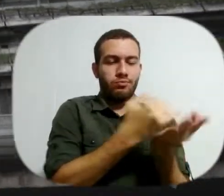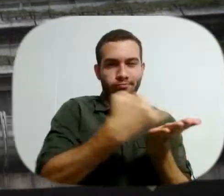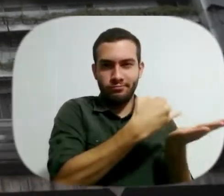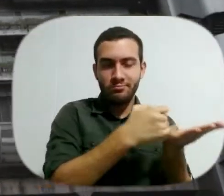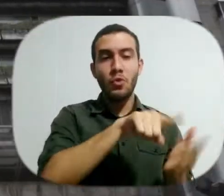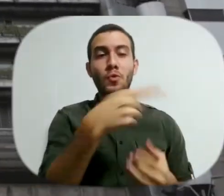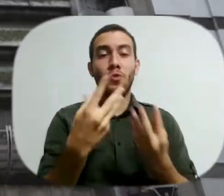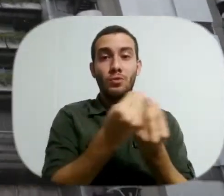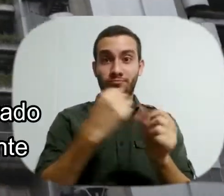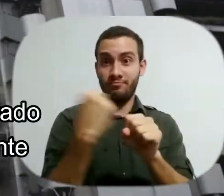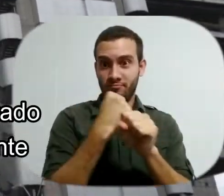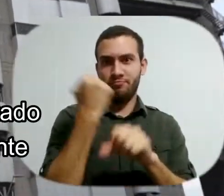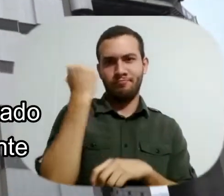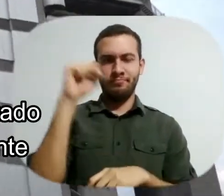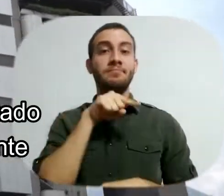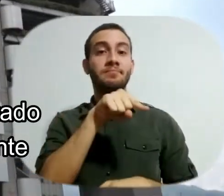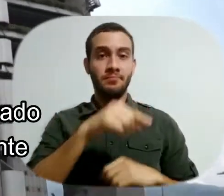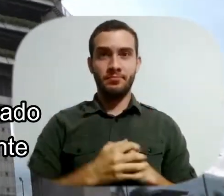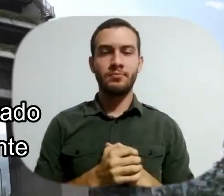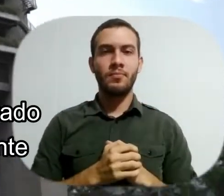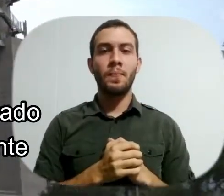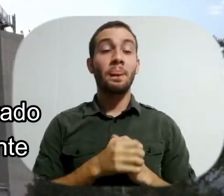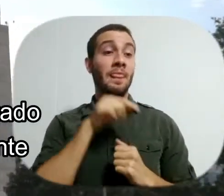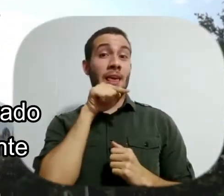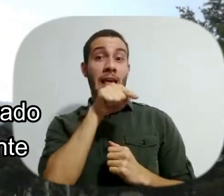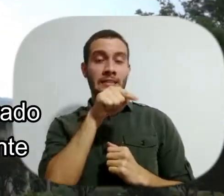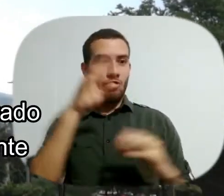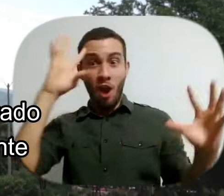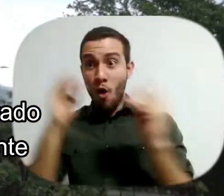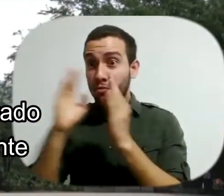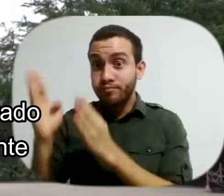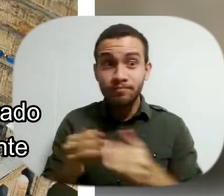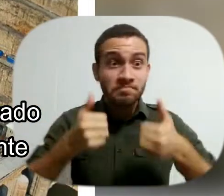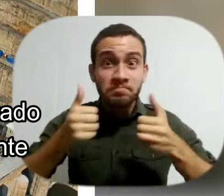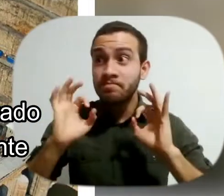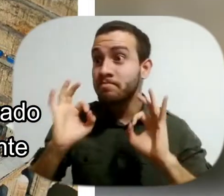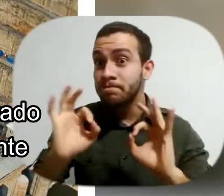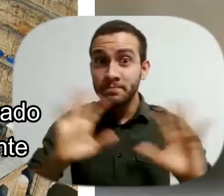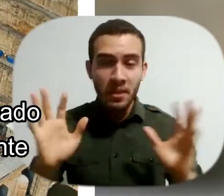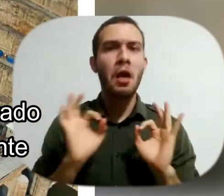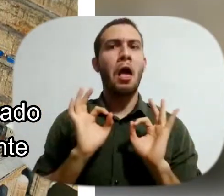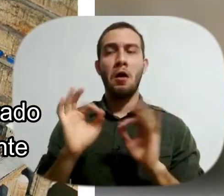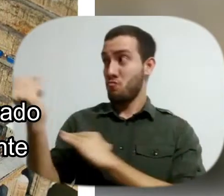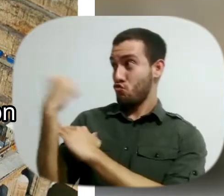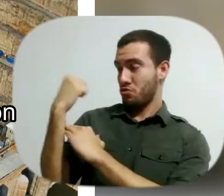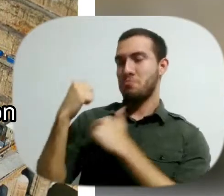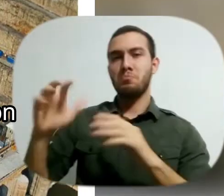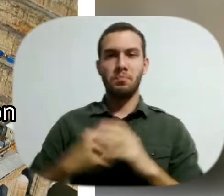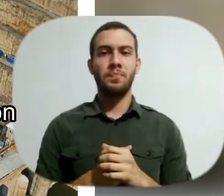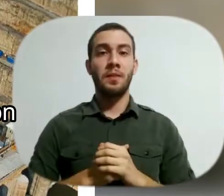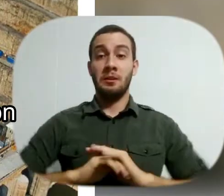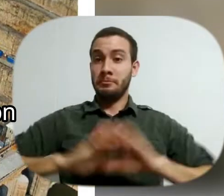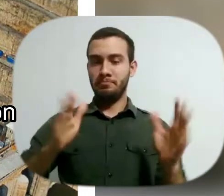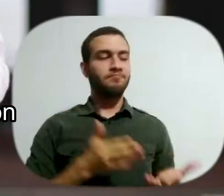junta directiva y con los sindicatos, a lo cual nos respondió que no solamente lo había presentado a estas instancias, sino que además estaban absolutamente de acuerdo y